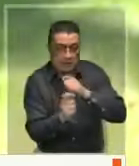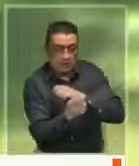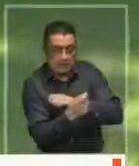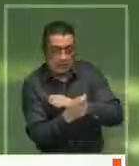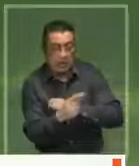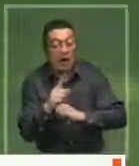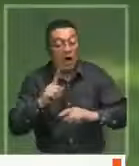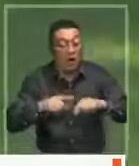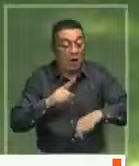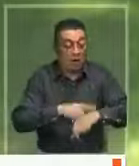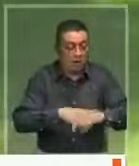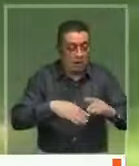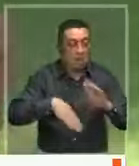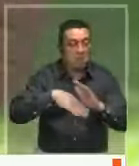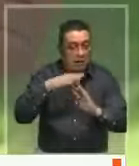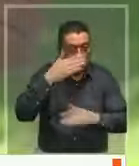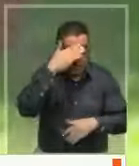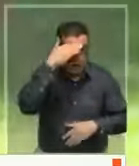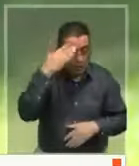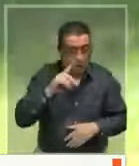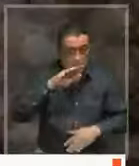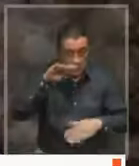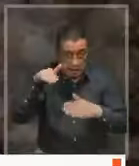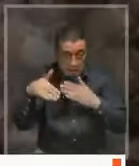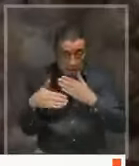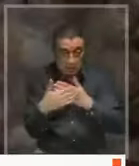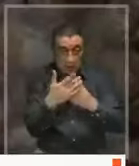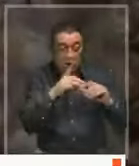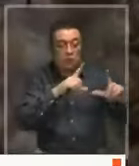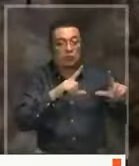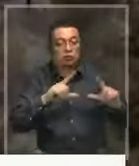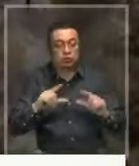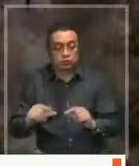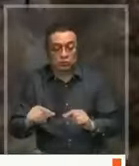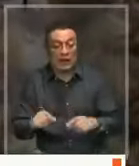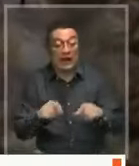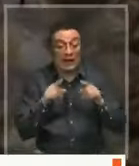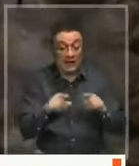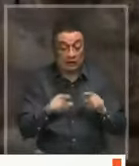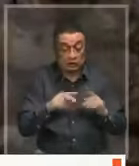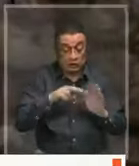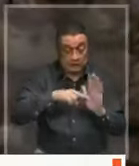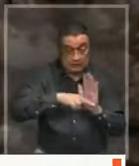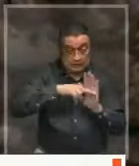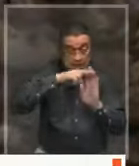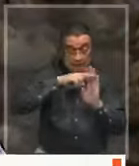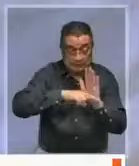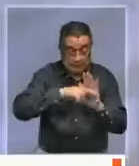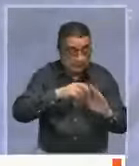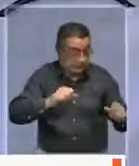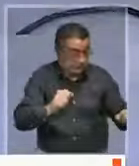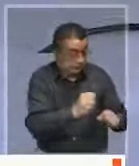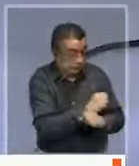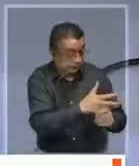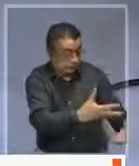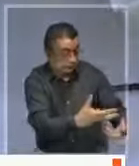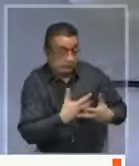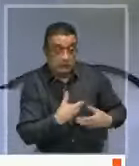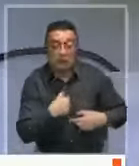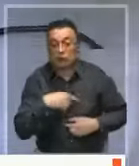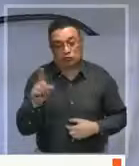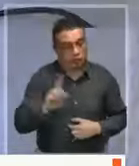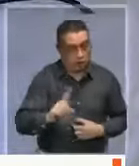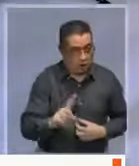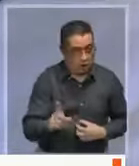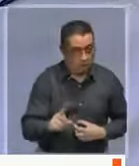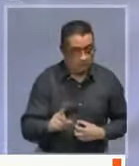ciertas horas hay más temperatura, pero durante la madrugada disminuye. Y eso no se regula con algún elemento refrigerante que yo tenga en la cama.